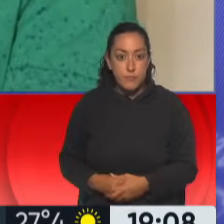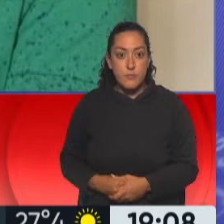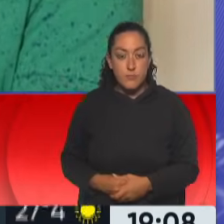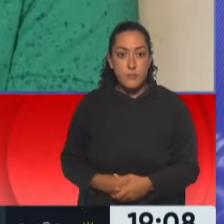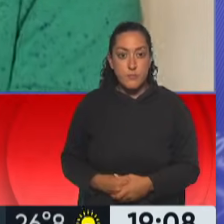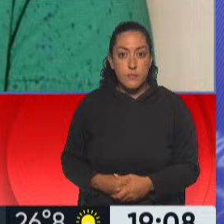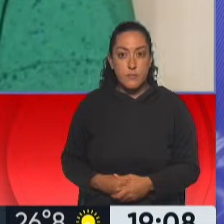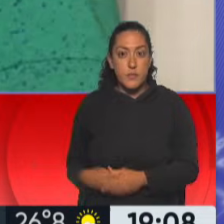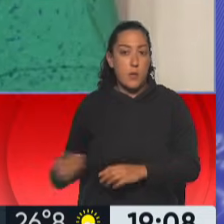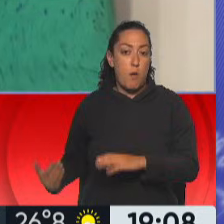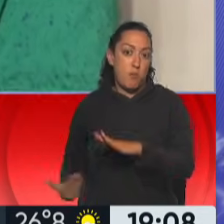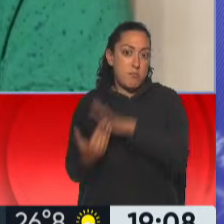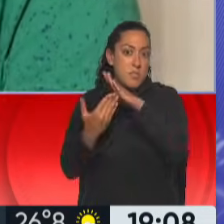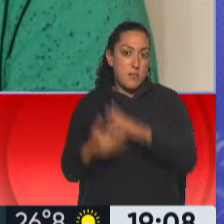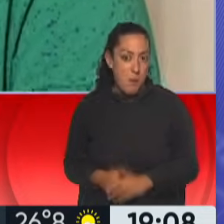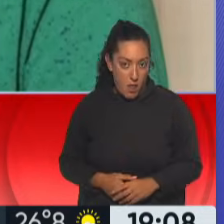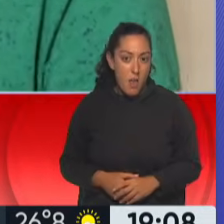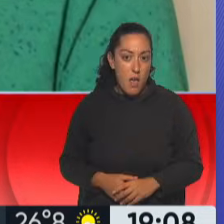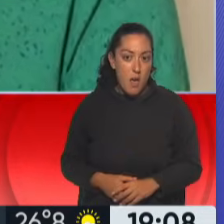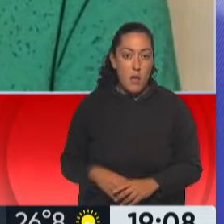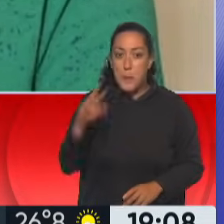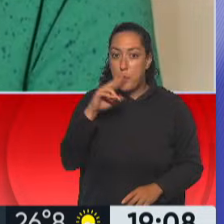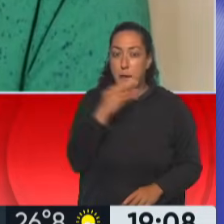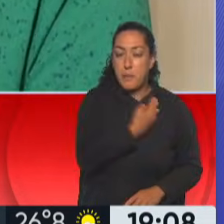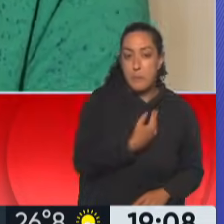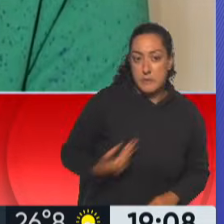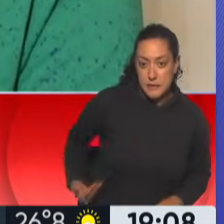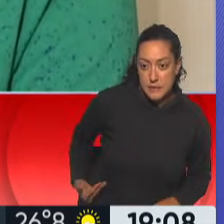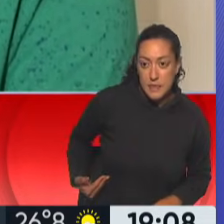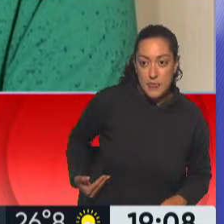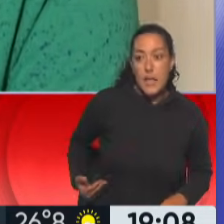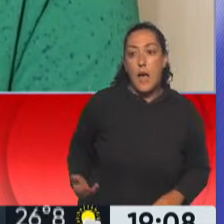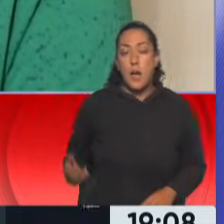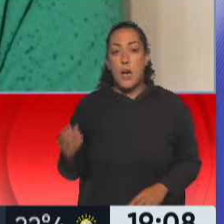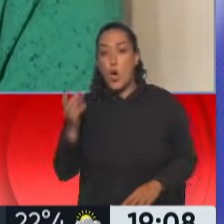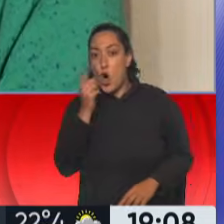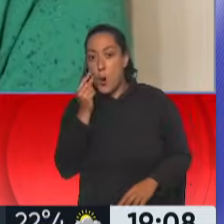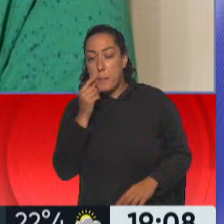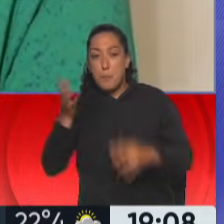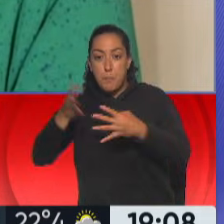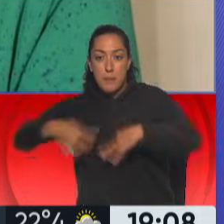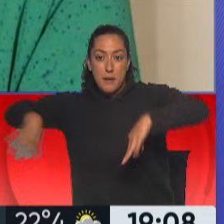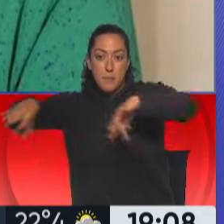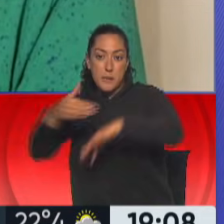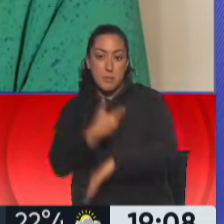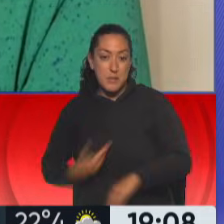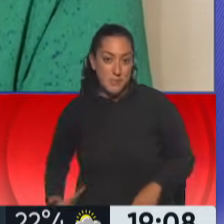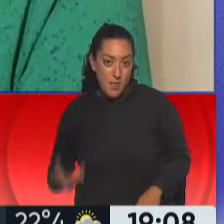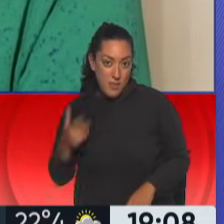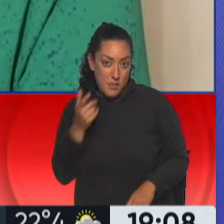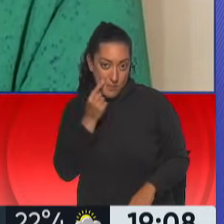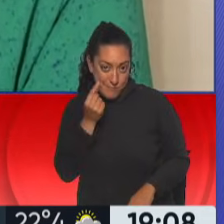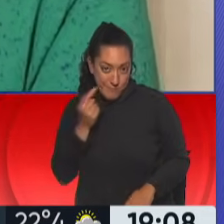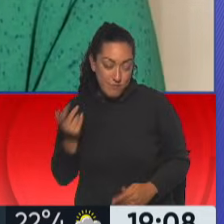de más alto nivel, una como presidenta y el otro como presidente del Parlamento.